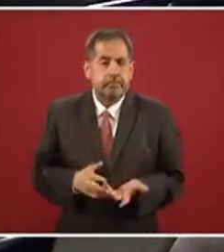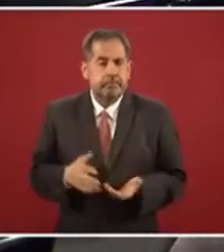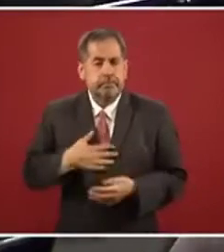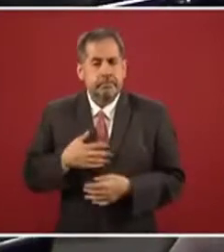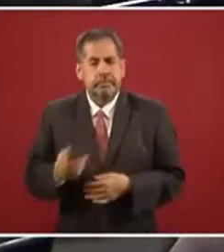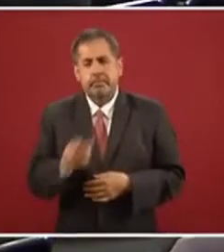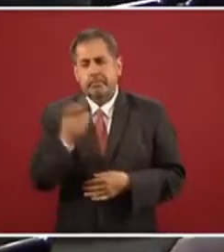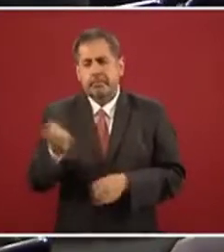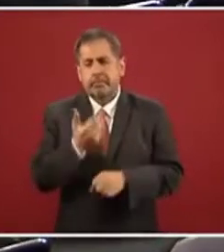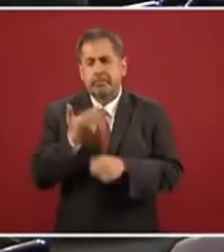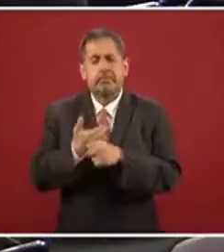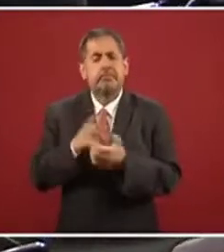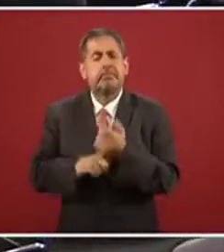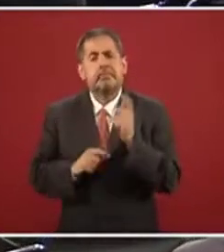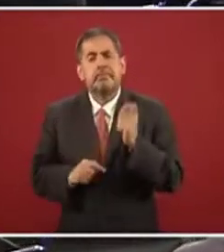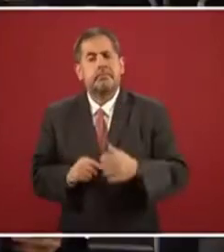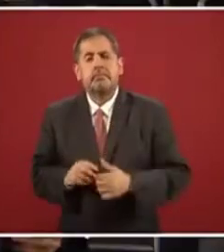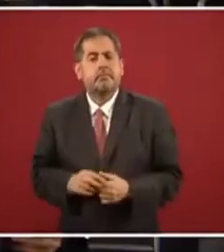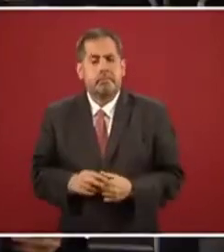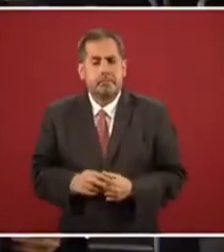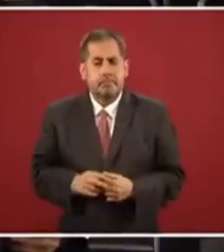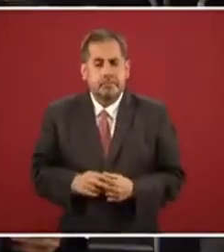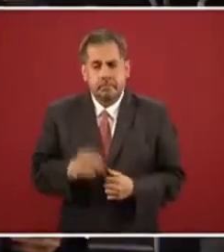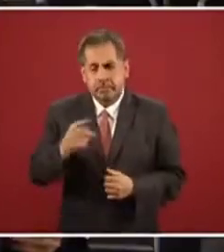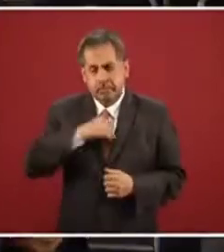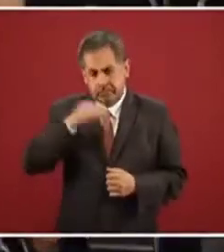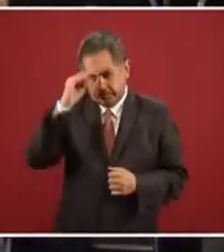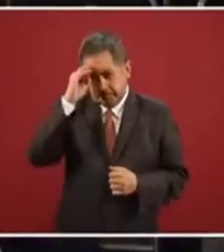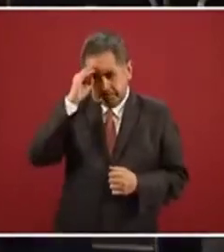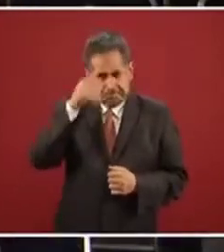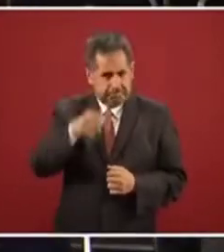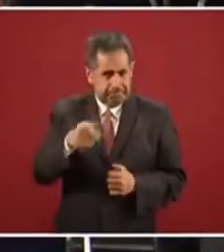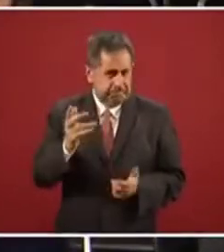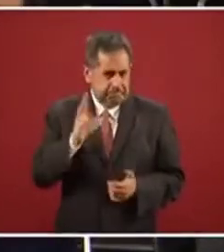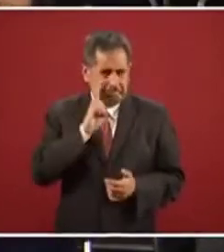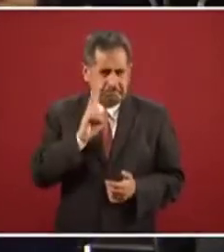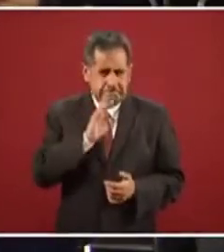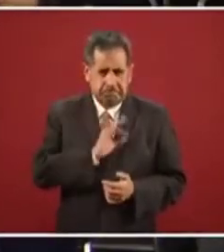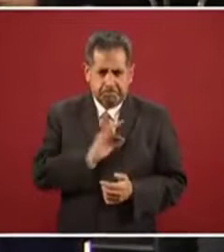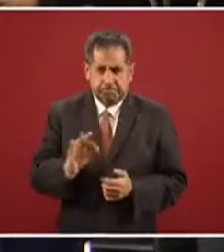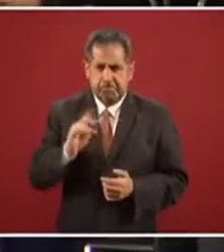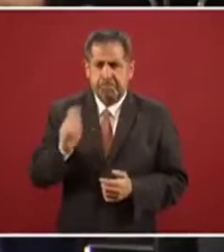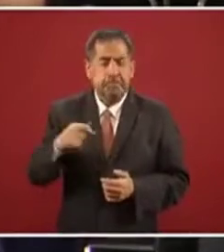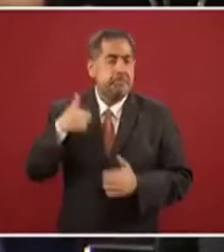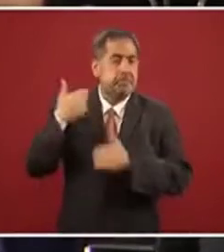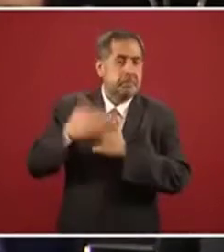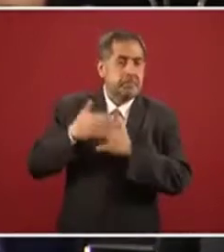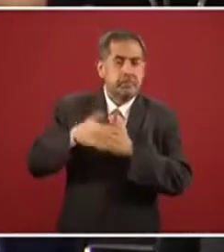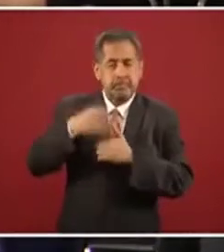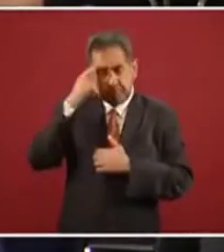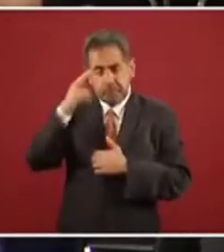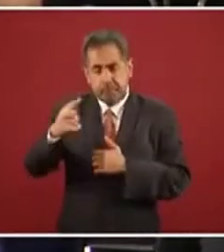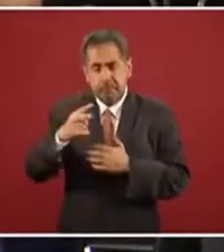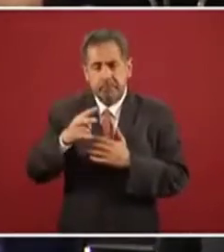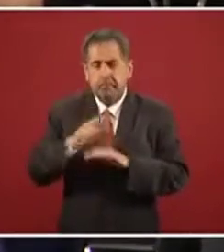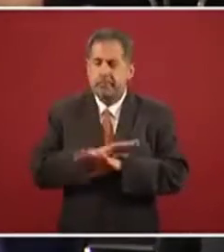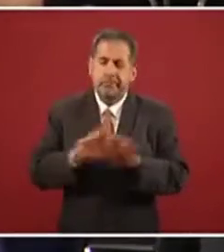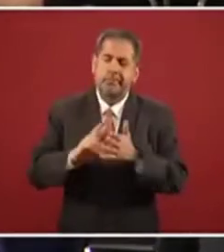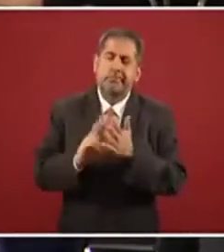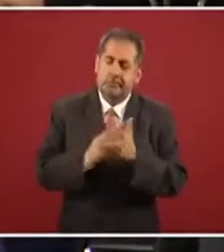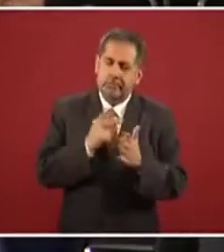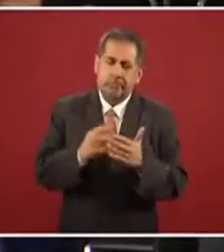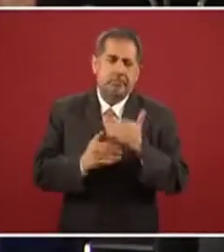pregunta, secretario, es si usted considera que sería posible que México abandonara esto que podríamos